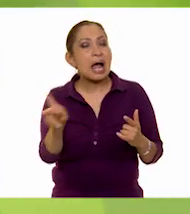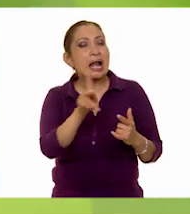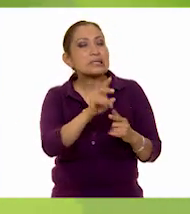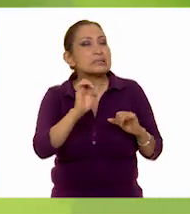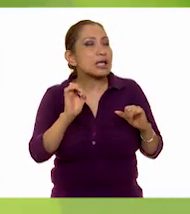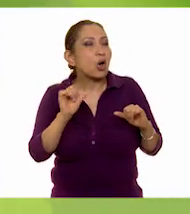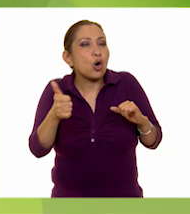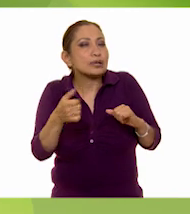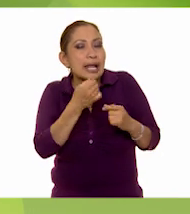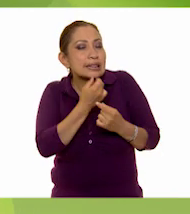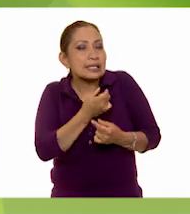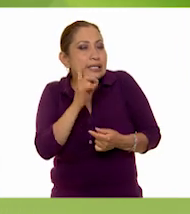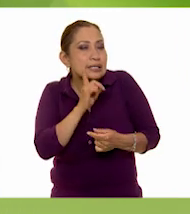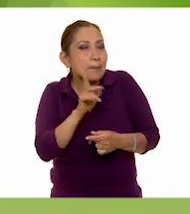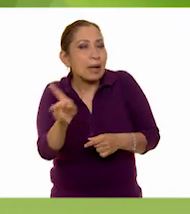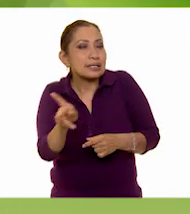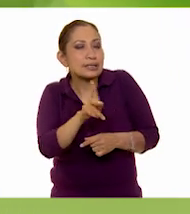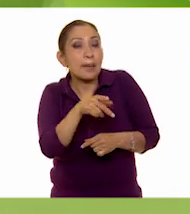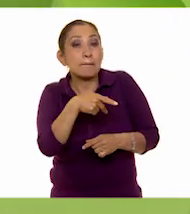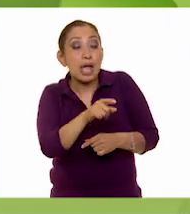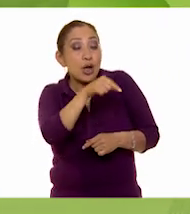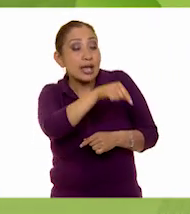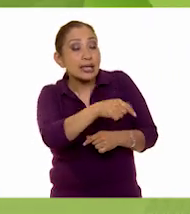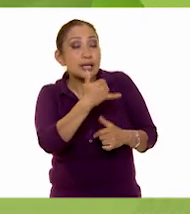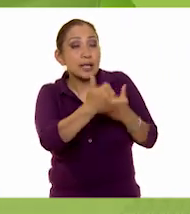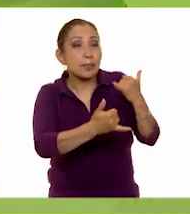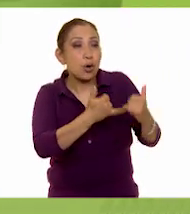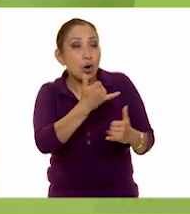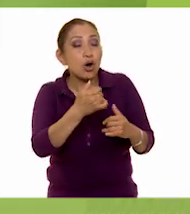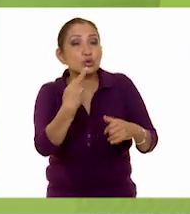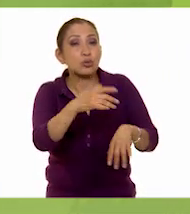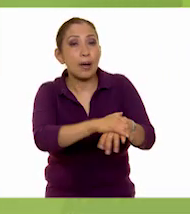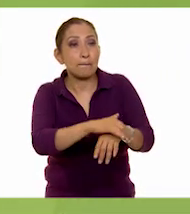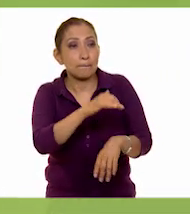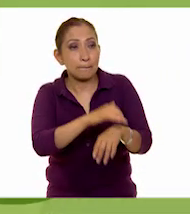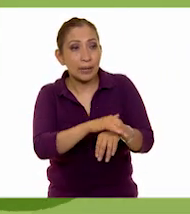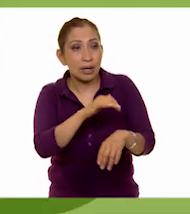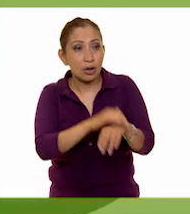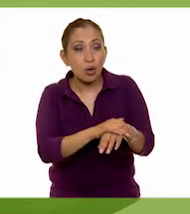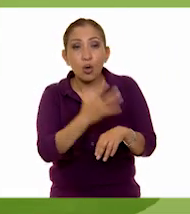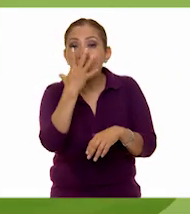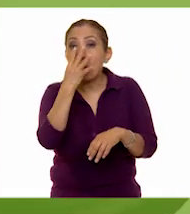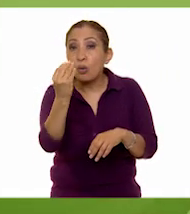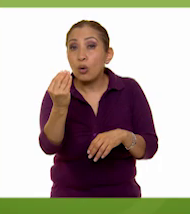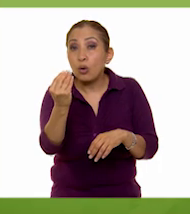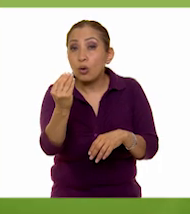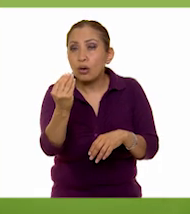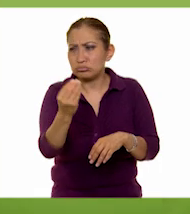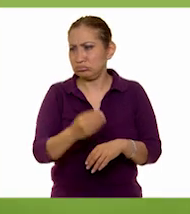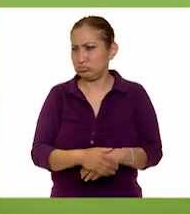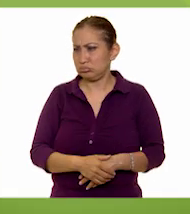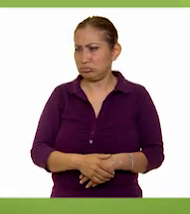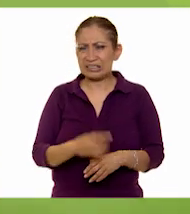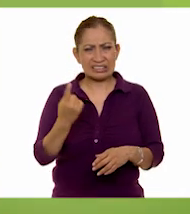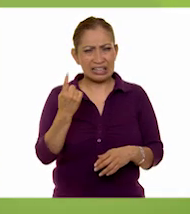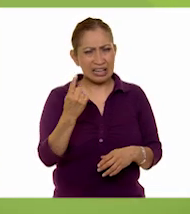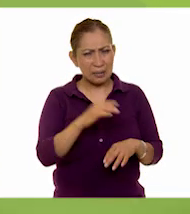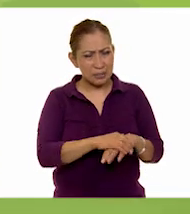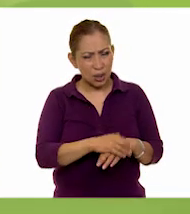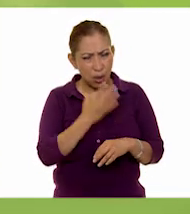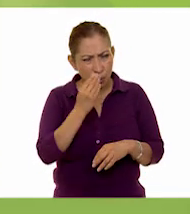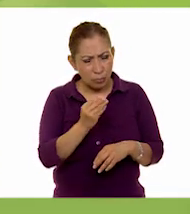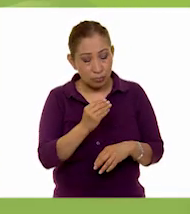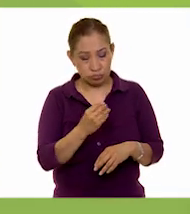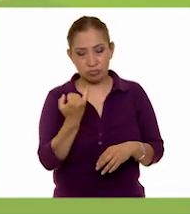a otra, ella se encontraba jugando con su amigo, un lobo. ¿Qué? ¿Tenía a su amigo y